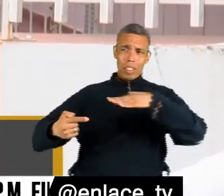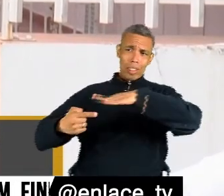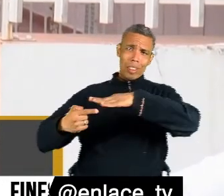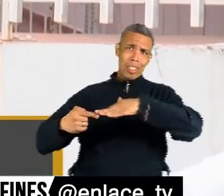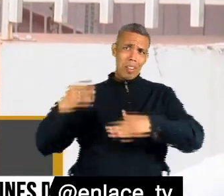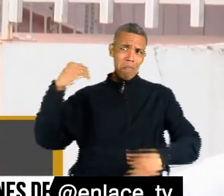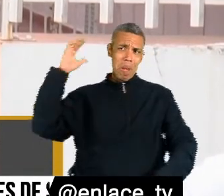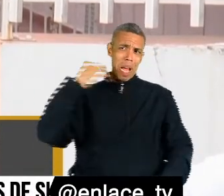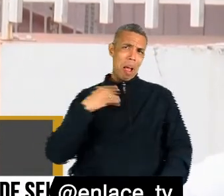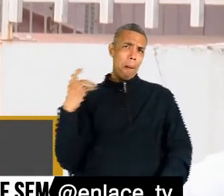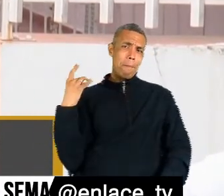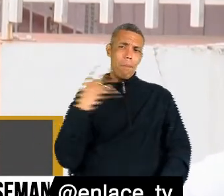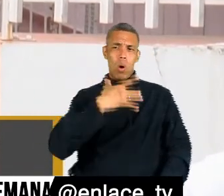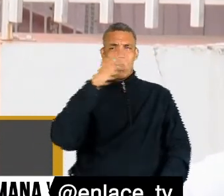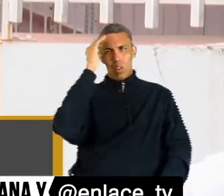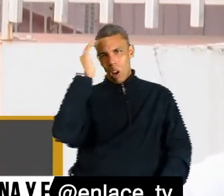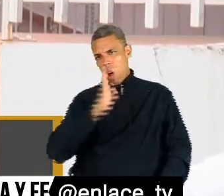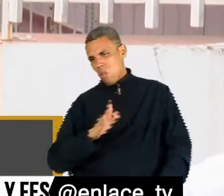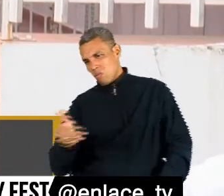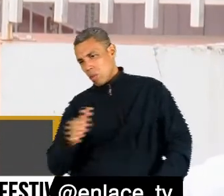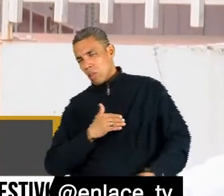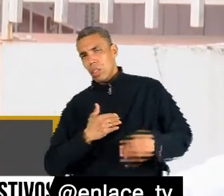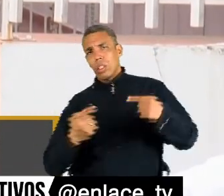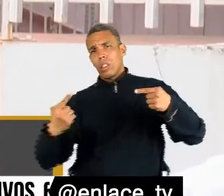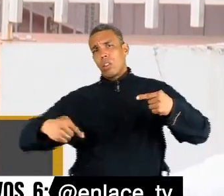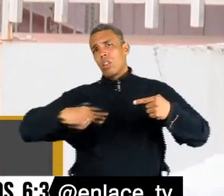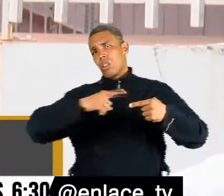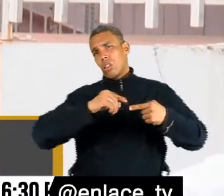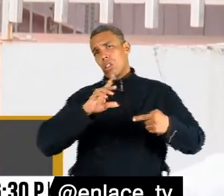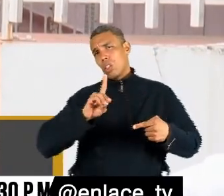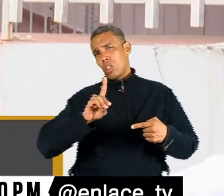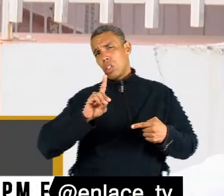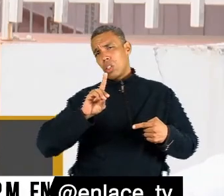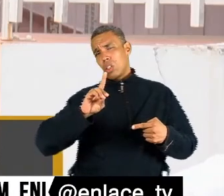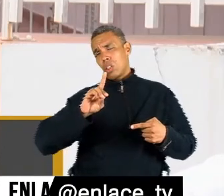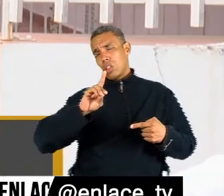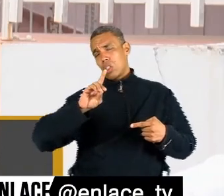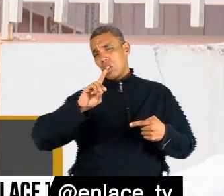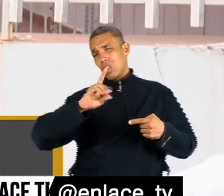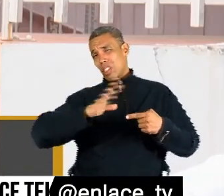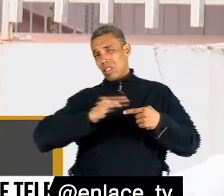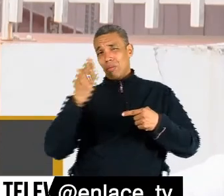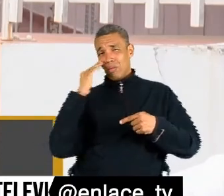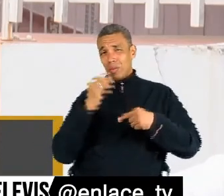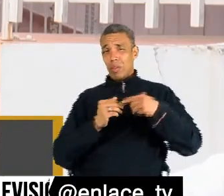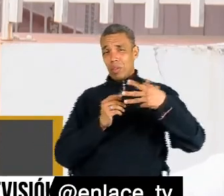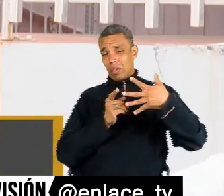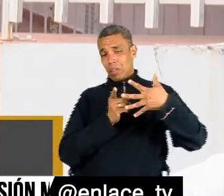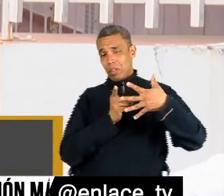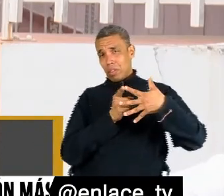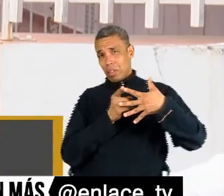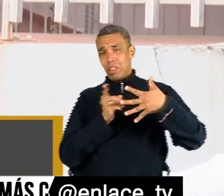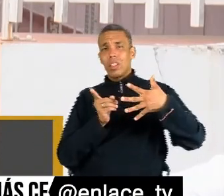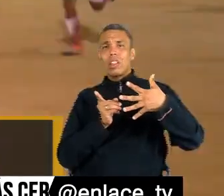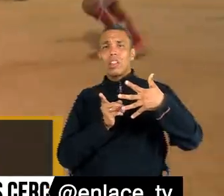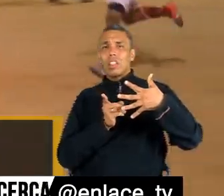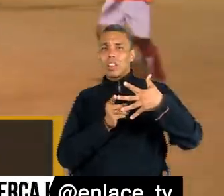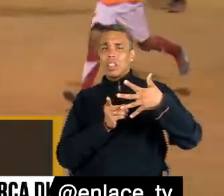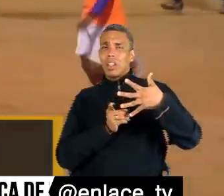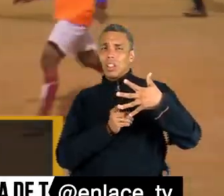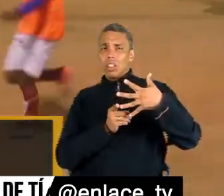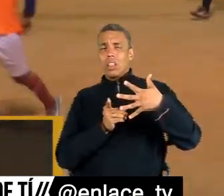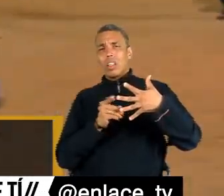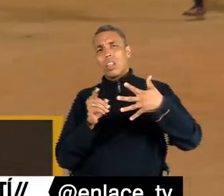se alzó con el título. El combo de Ludwin quedó de segundo puesto, en el tercero y cuarto Espagén fue el tercero y